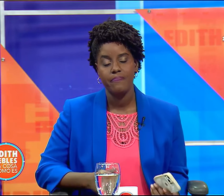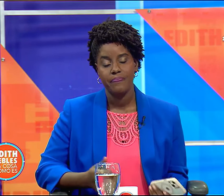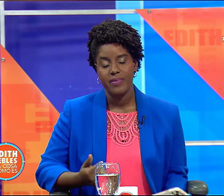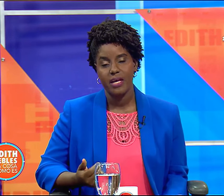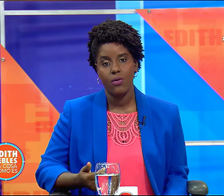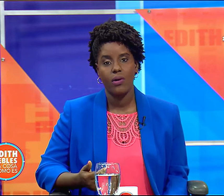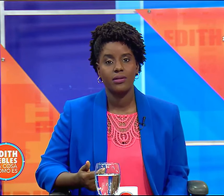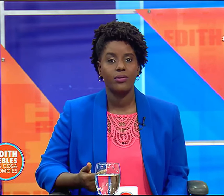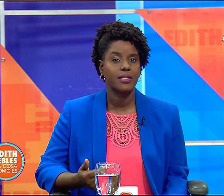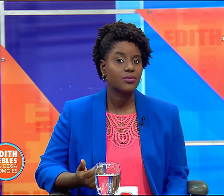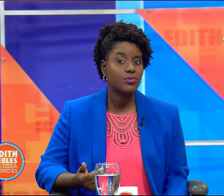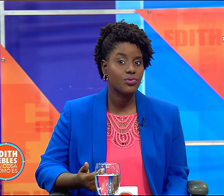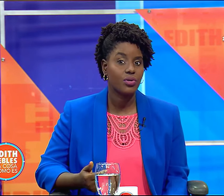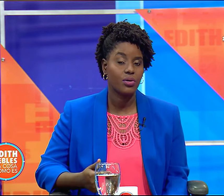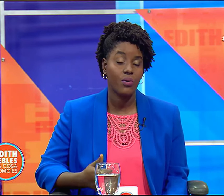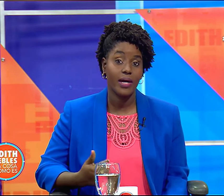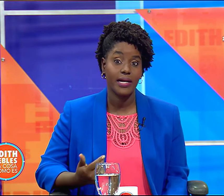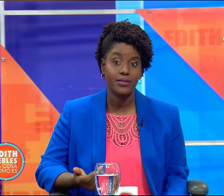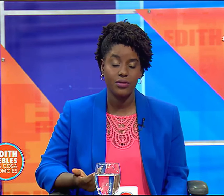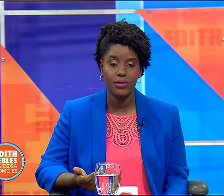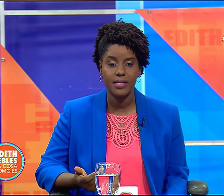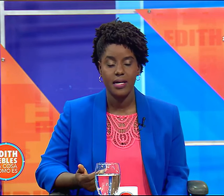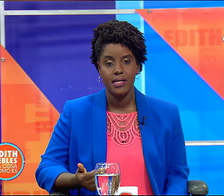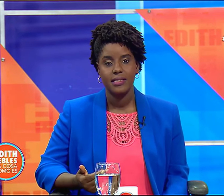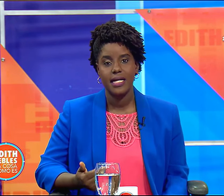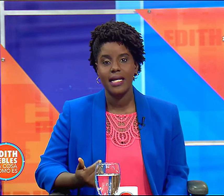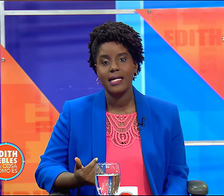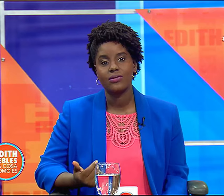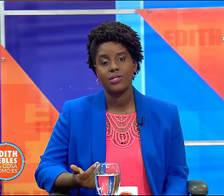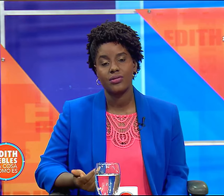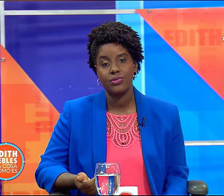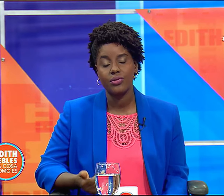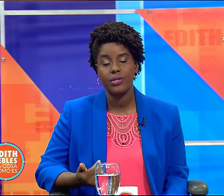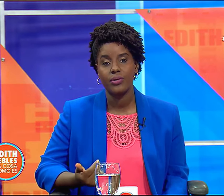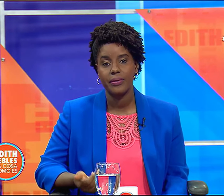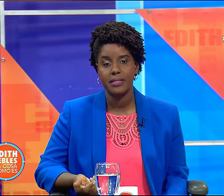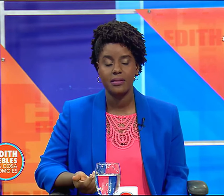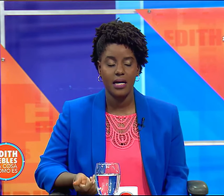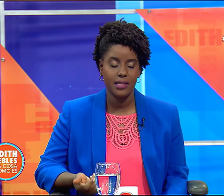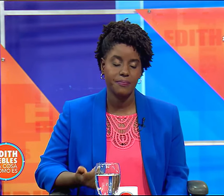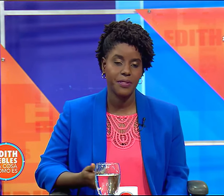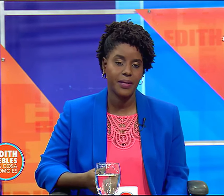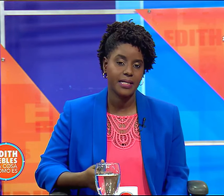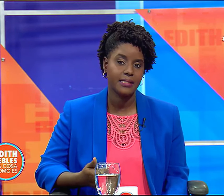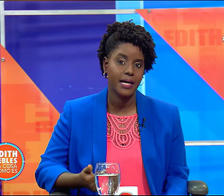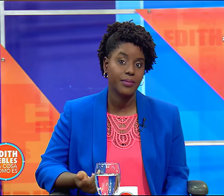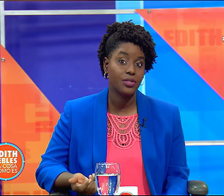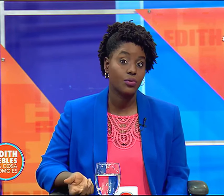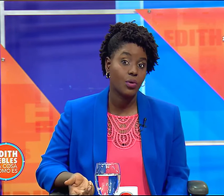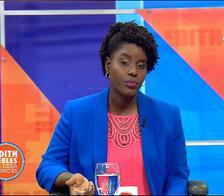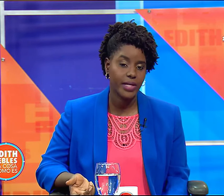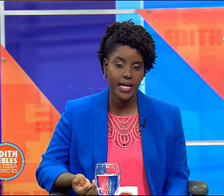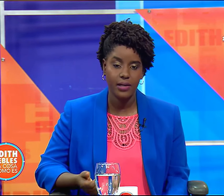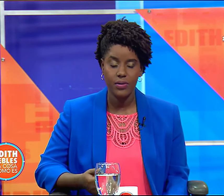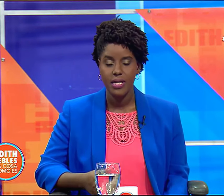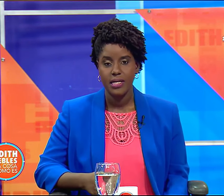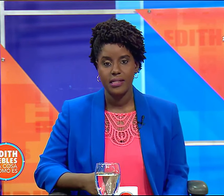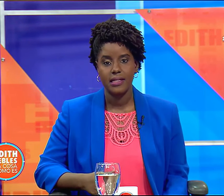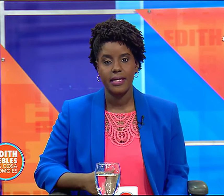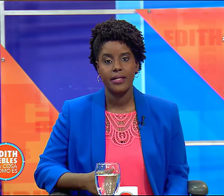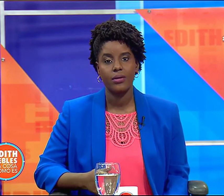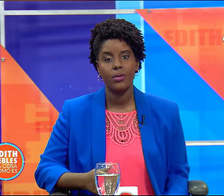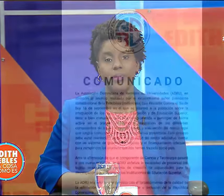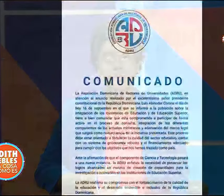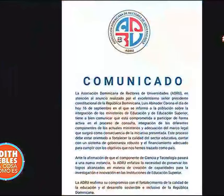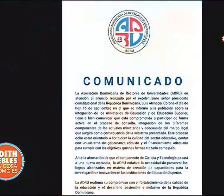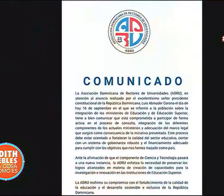precisamente en cuanto a discusión o a reacciones, ya la Asociación de Universidades Privadas ha emitido un comunicado que es el